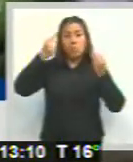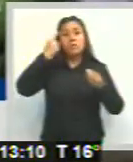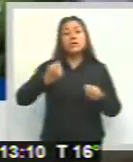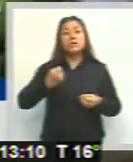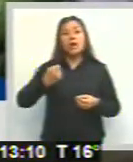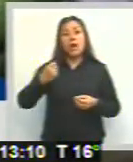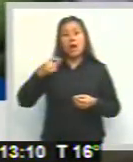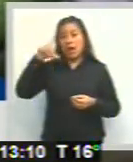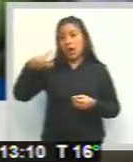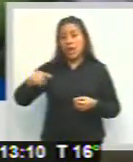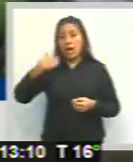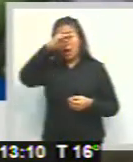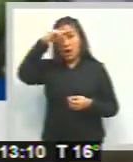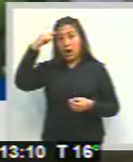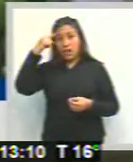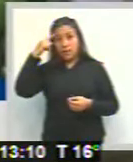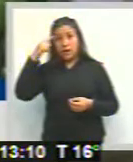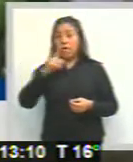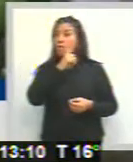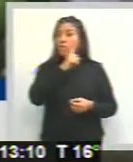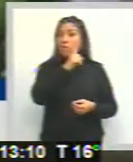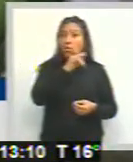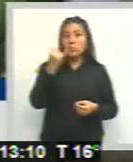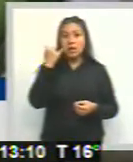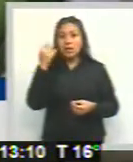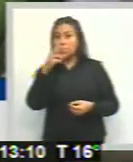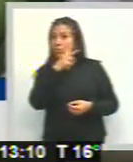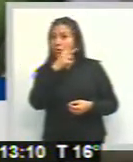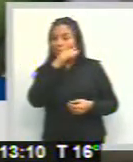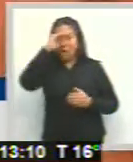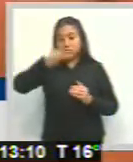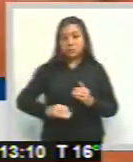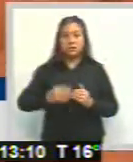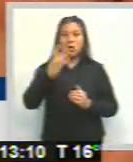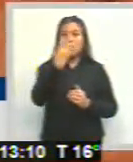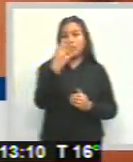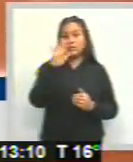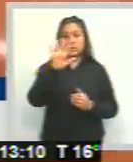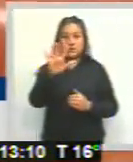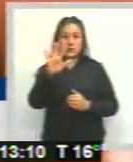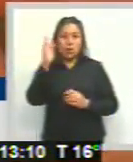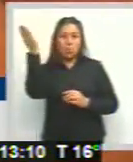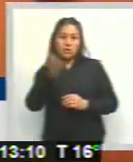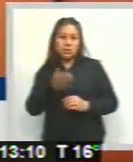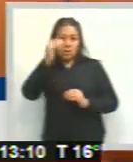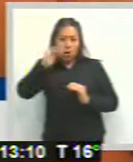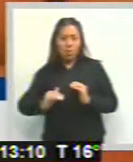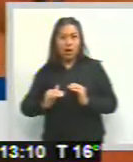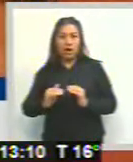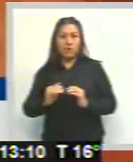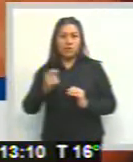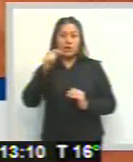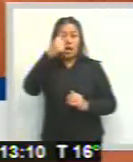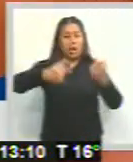nacional bajó el consumo de fruta y verdura en un 45%, que la gente se vuelca más a los fideos, a las